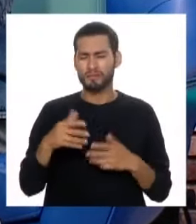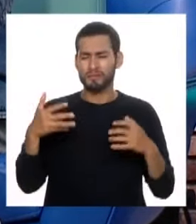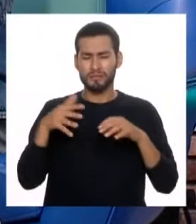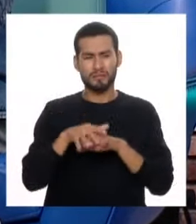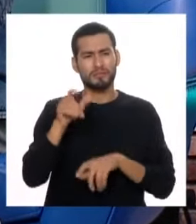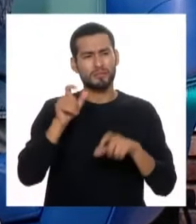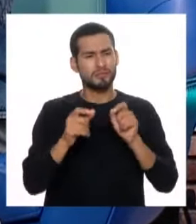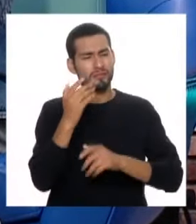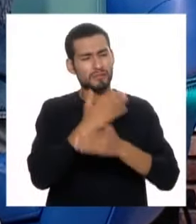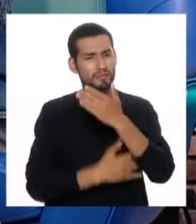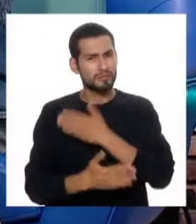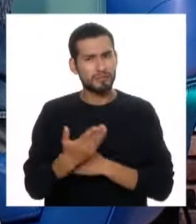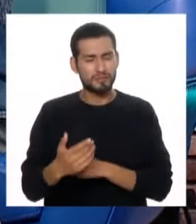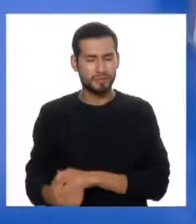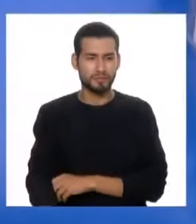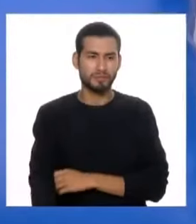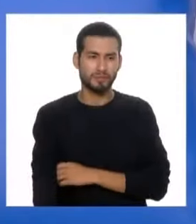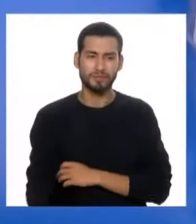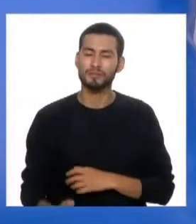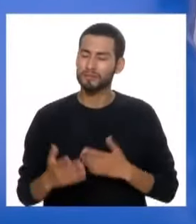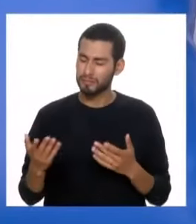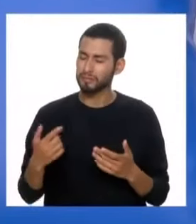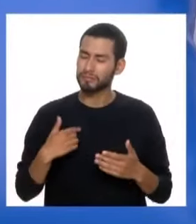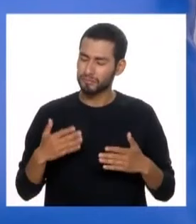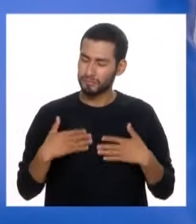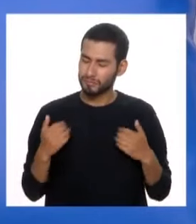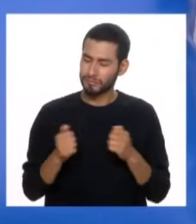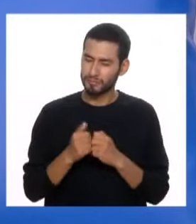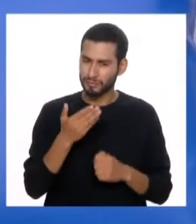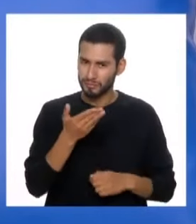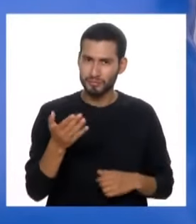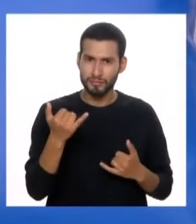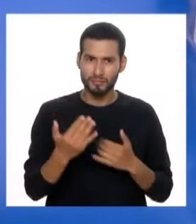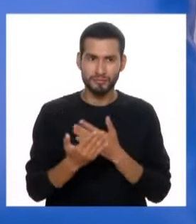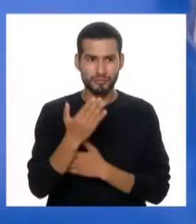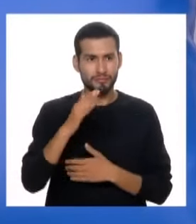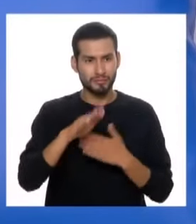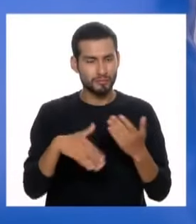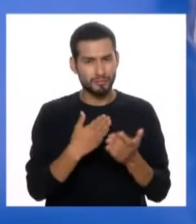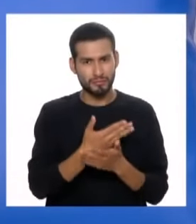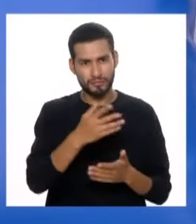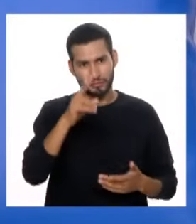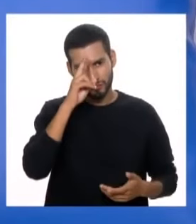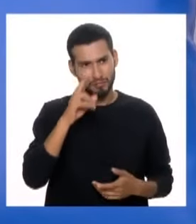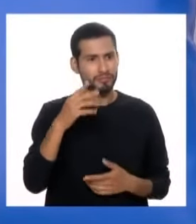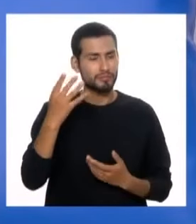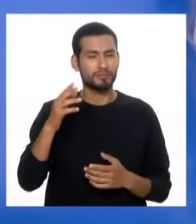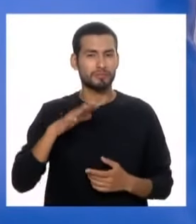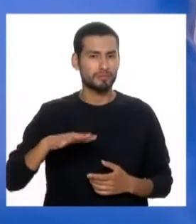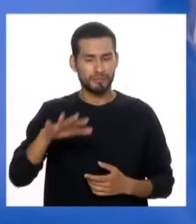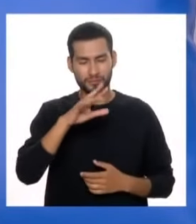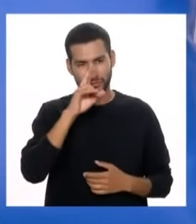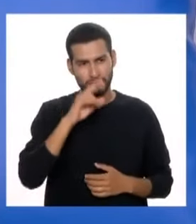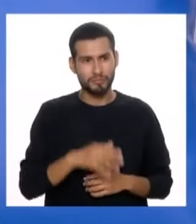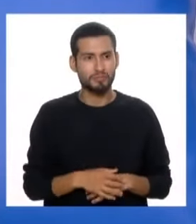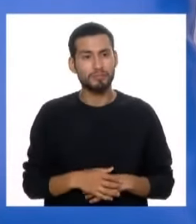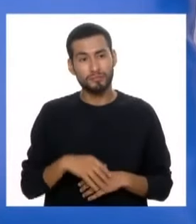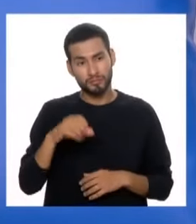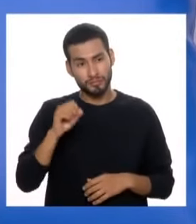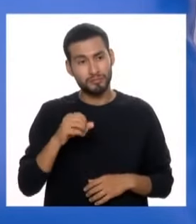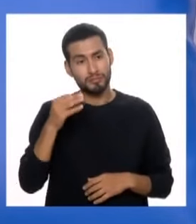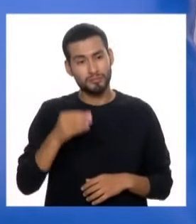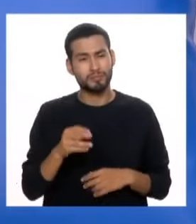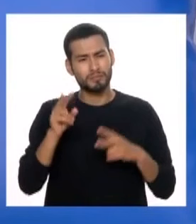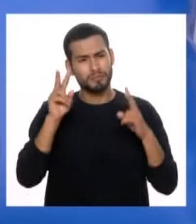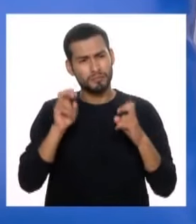la persona con discapacidad? ¿Qué tal? Un gusto estar con ustedes esta mañana y con todo el Perú a nivel nacional. Y efectivamente